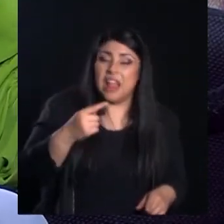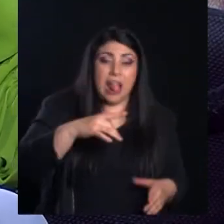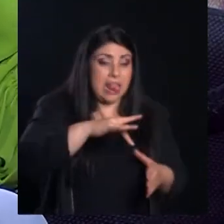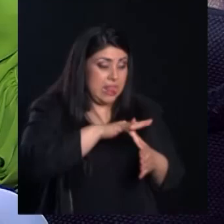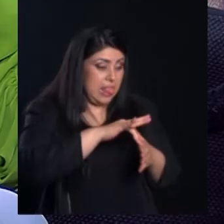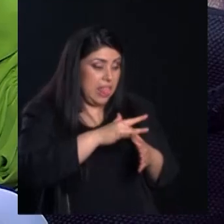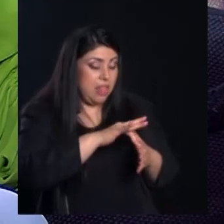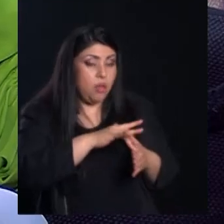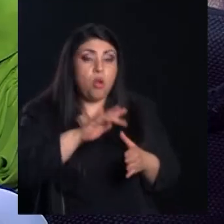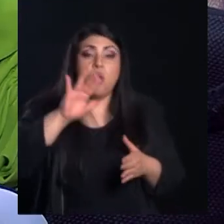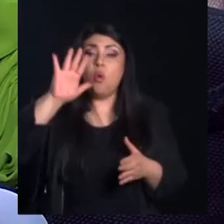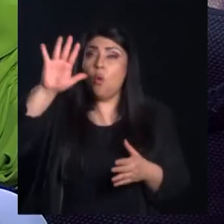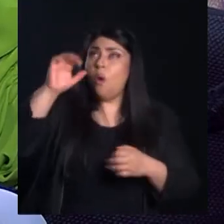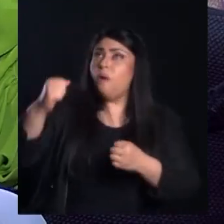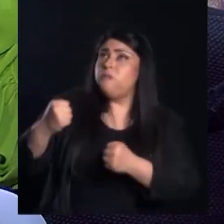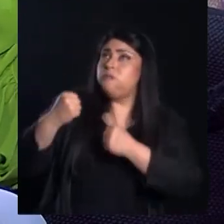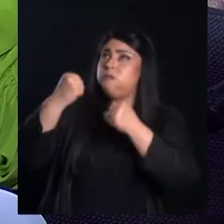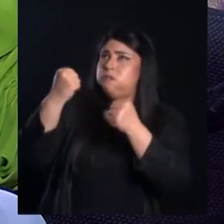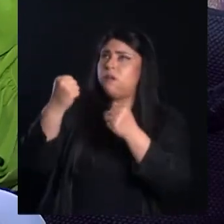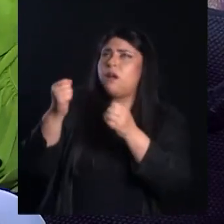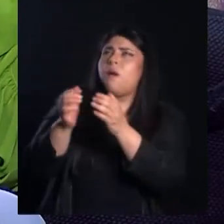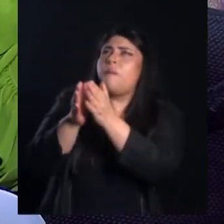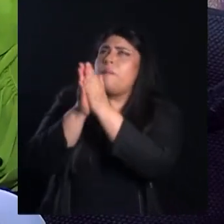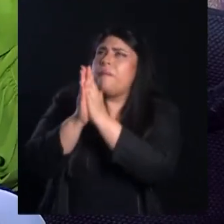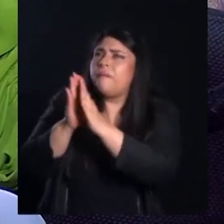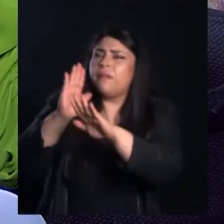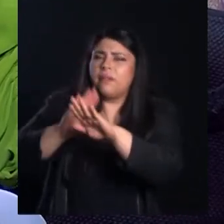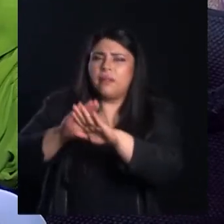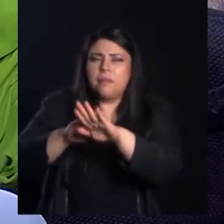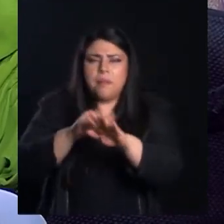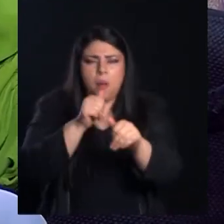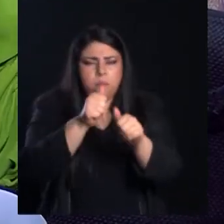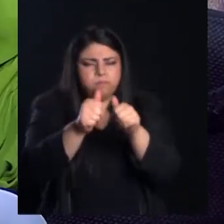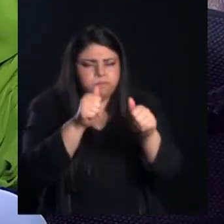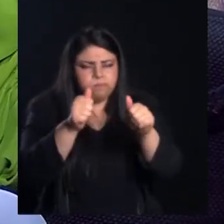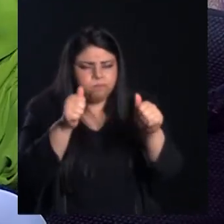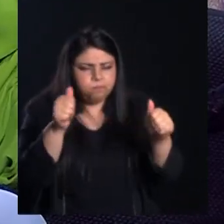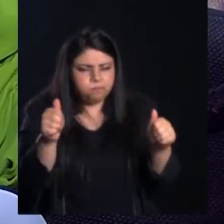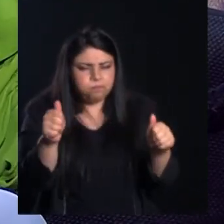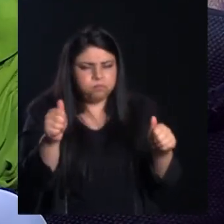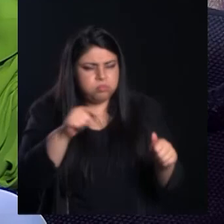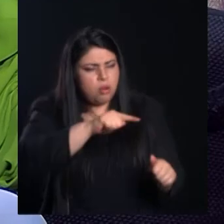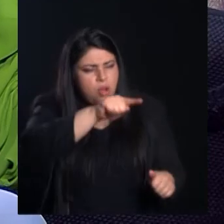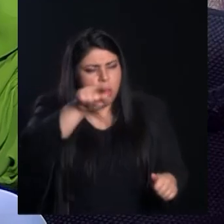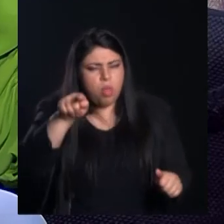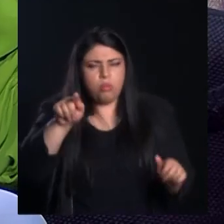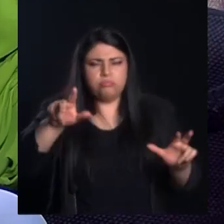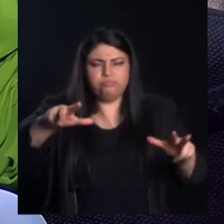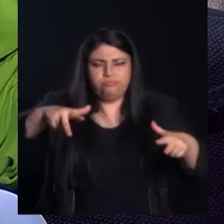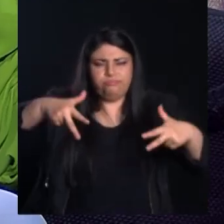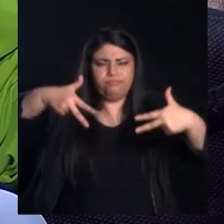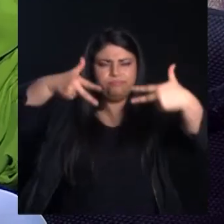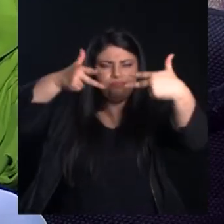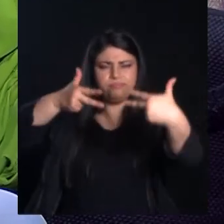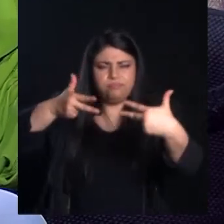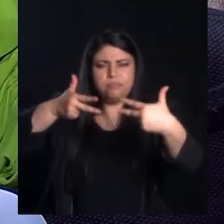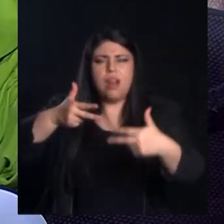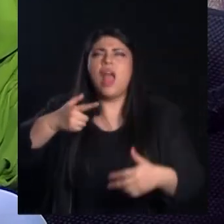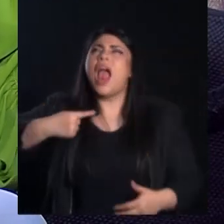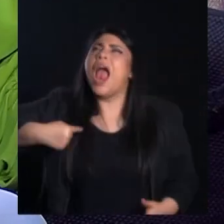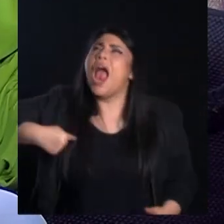tú te haces fuerte hoy te quiero pedir por todos los que nos están viendo nos están escuchando y que tú nos